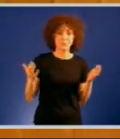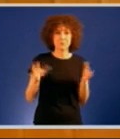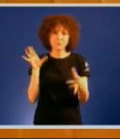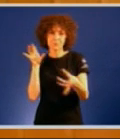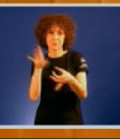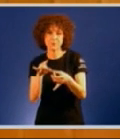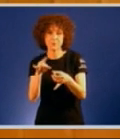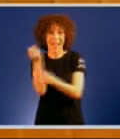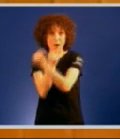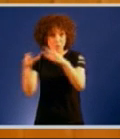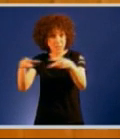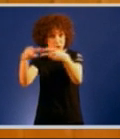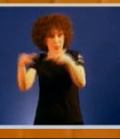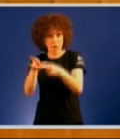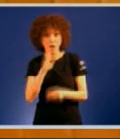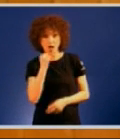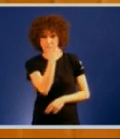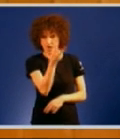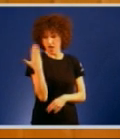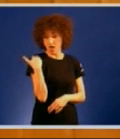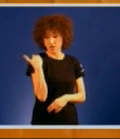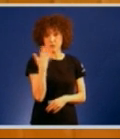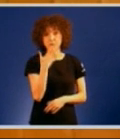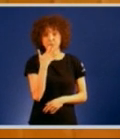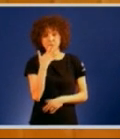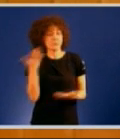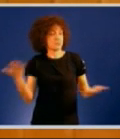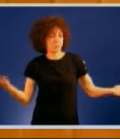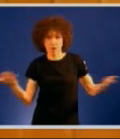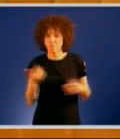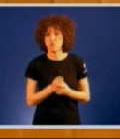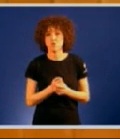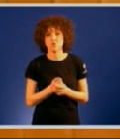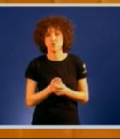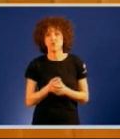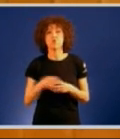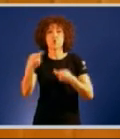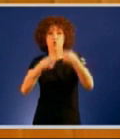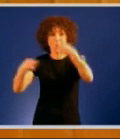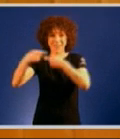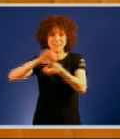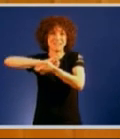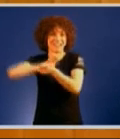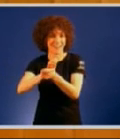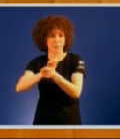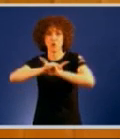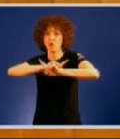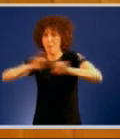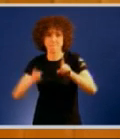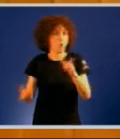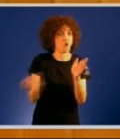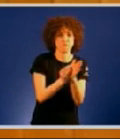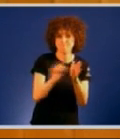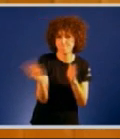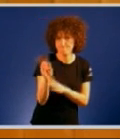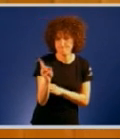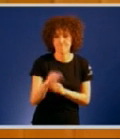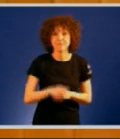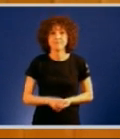ser economía social, o dixen na anterior intervención, por poñer un exemplo, as cooperativas de crédito.